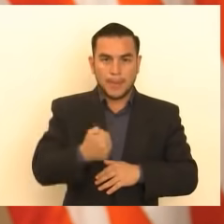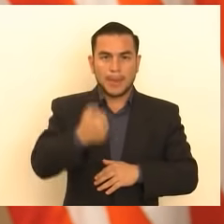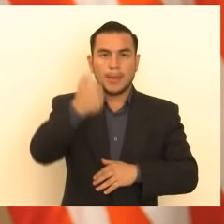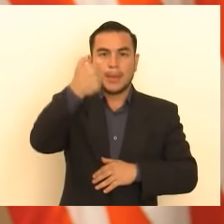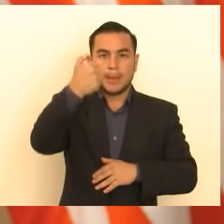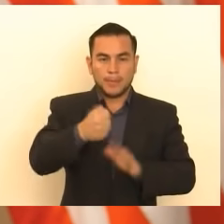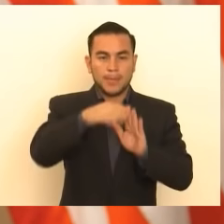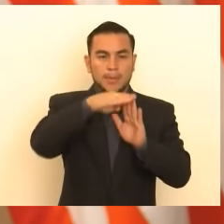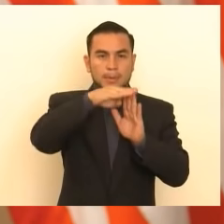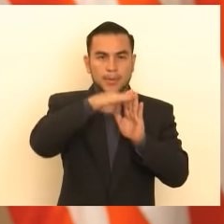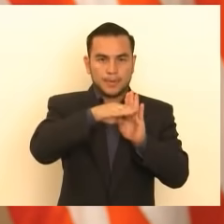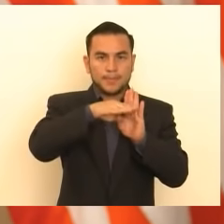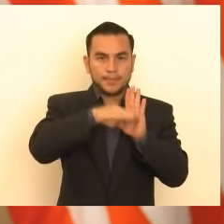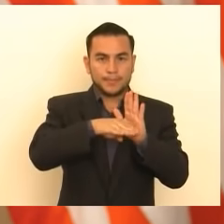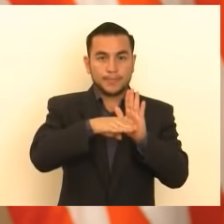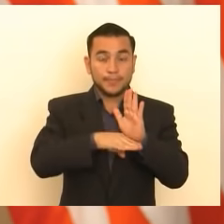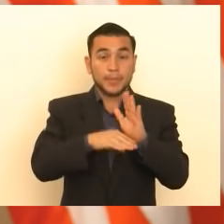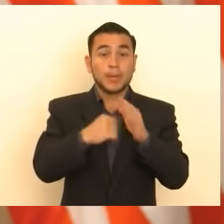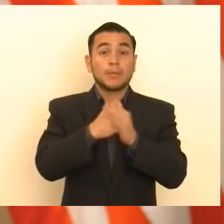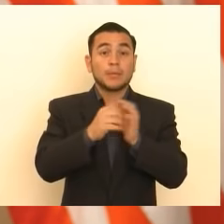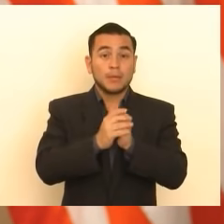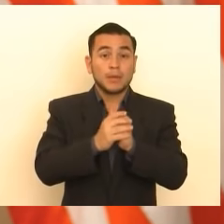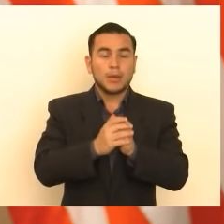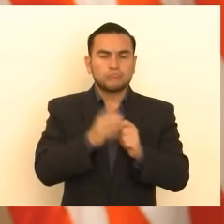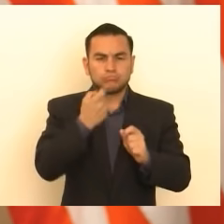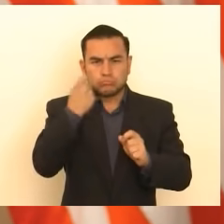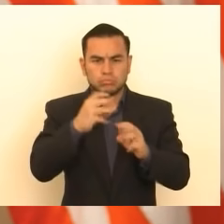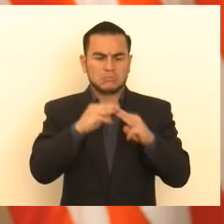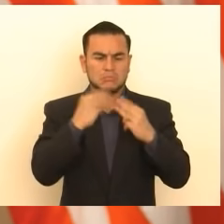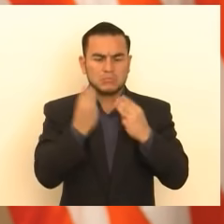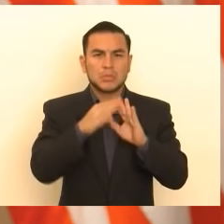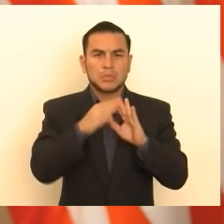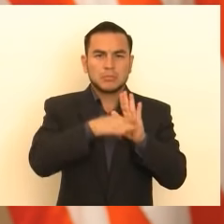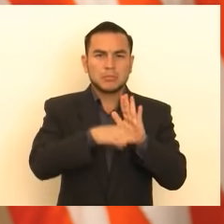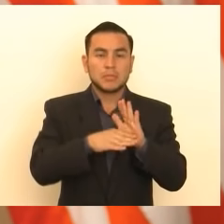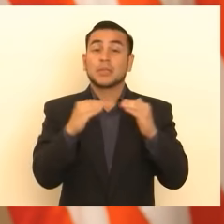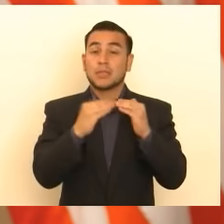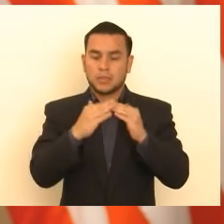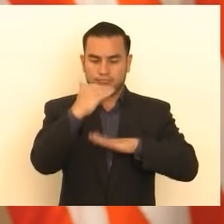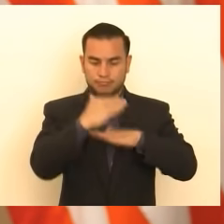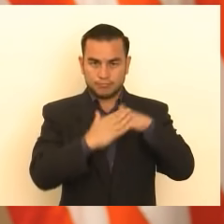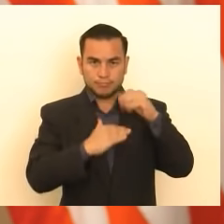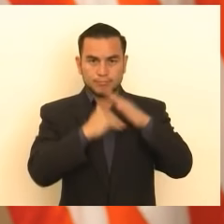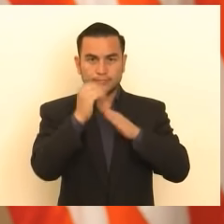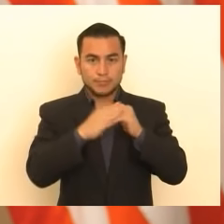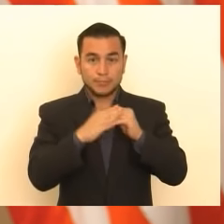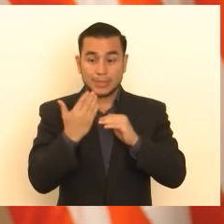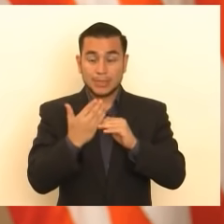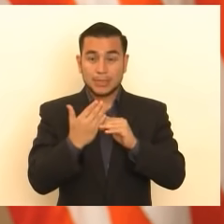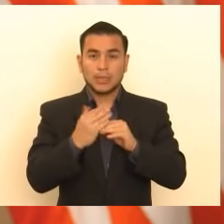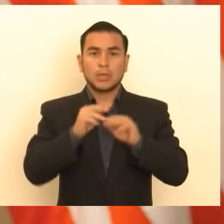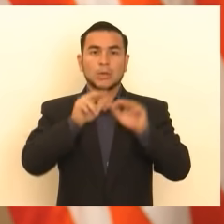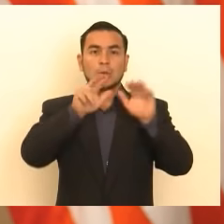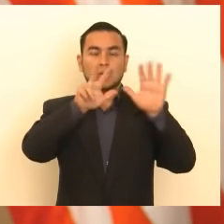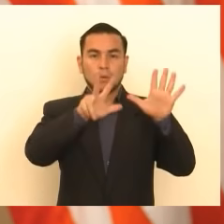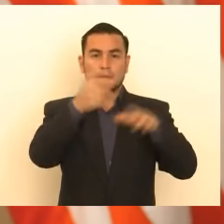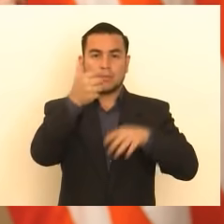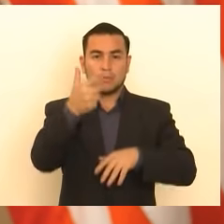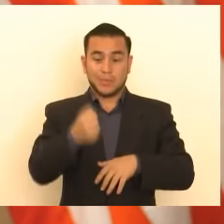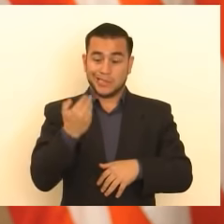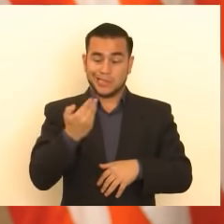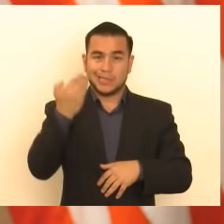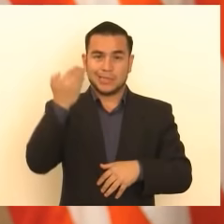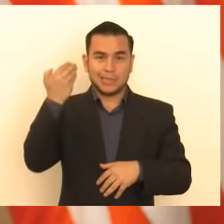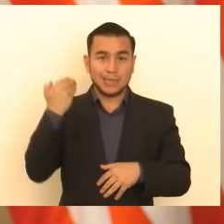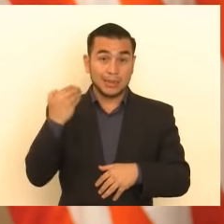menor. Todos los otros retos de infraestructura, por ejemplo, se ha construido más infraestructura en 8 meses que lo que se estaba